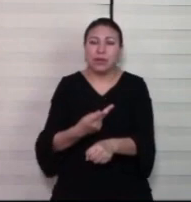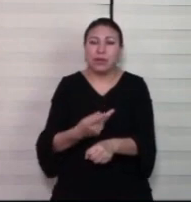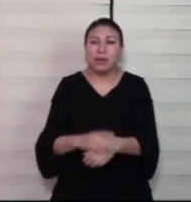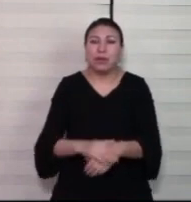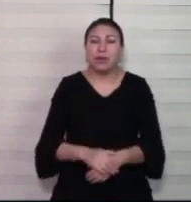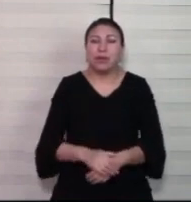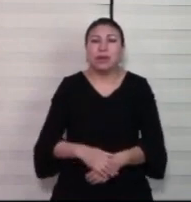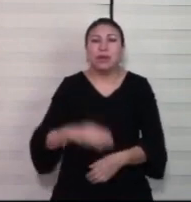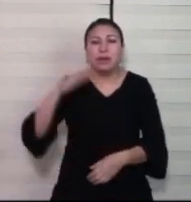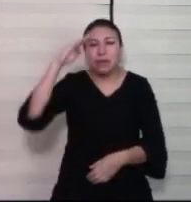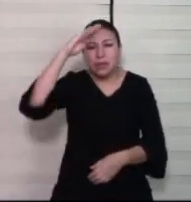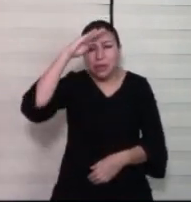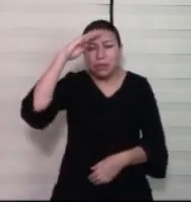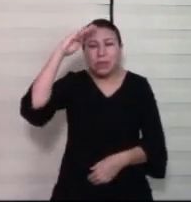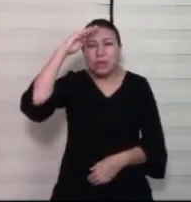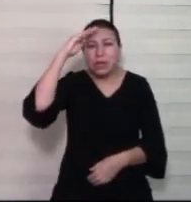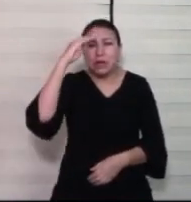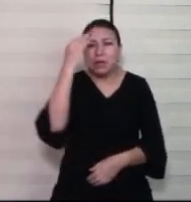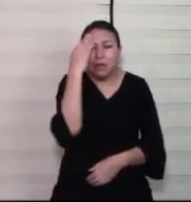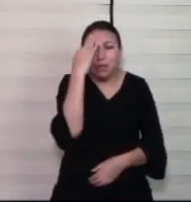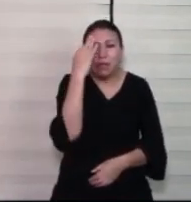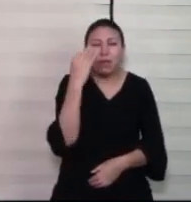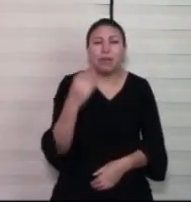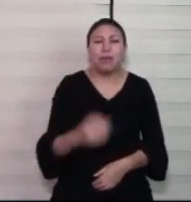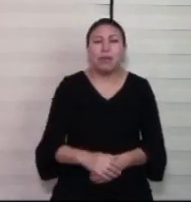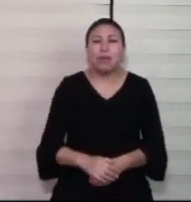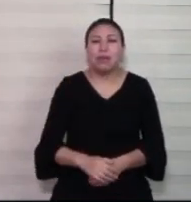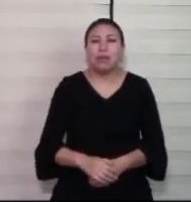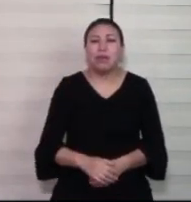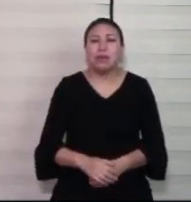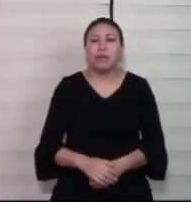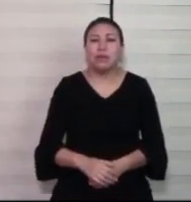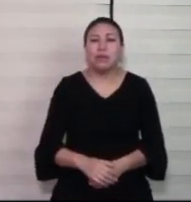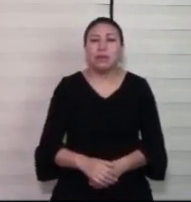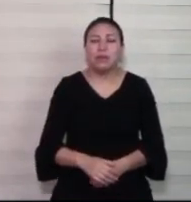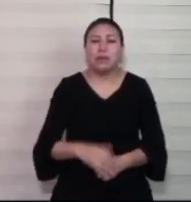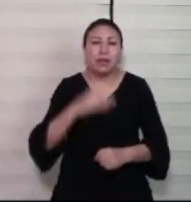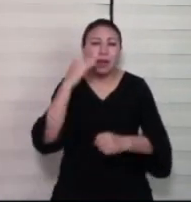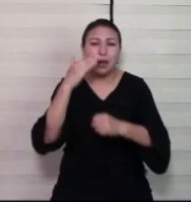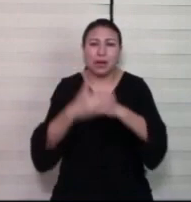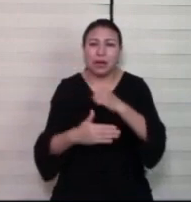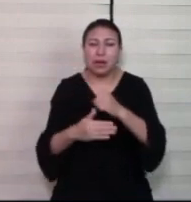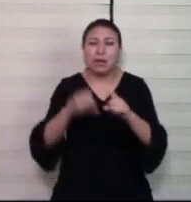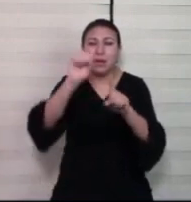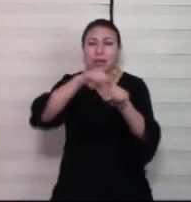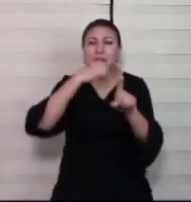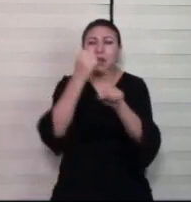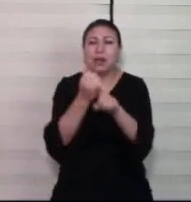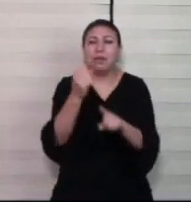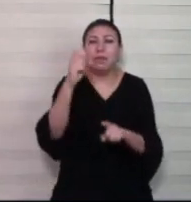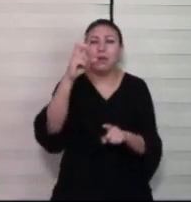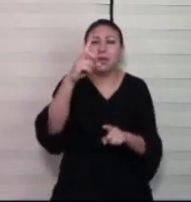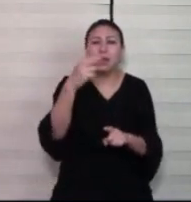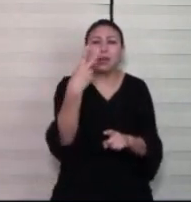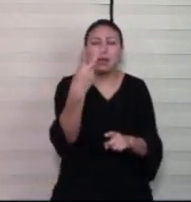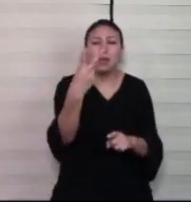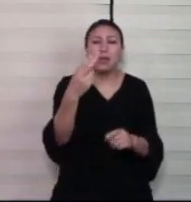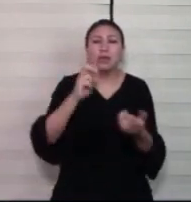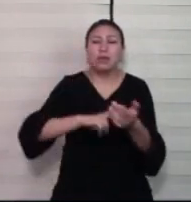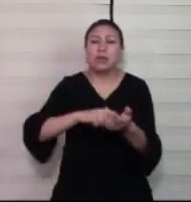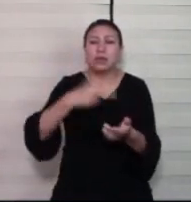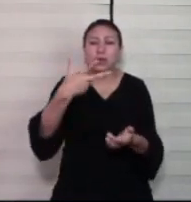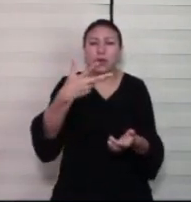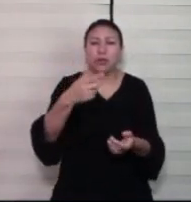Vamos a meditar un momento en eso. Y al llegar al final del texto, Salmo 32:8, te haré